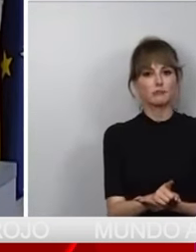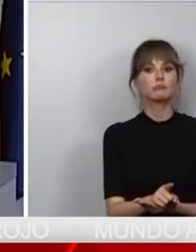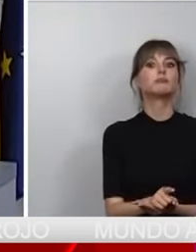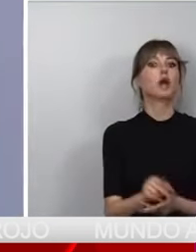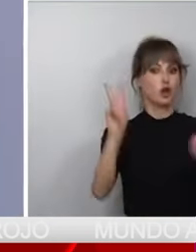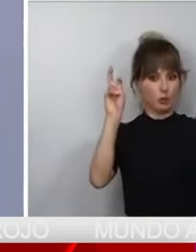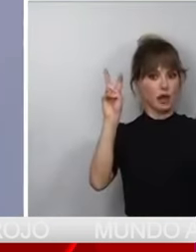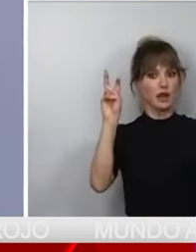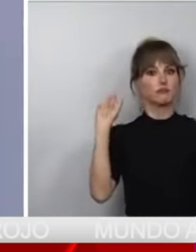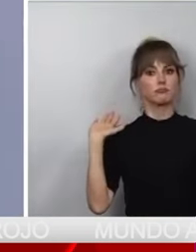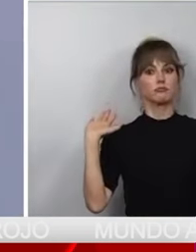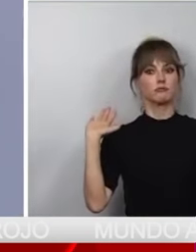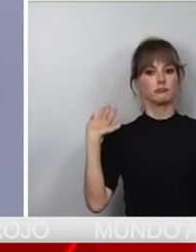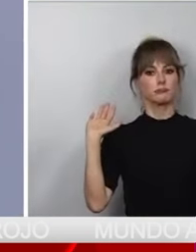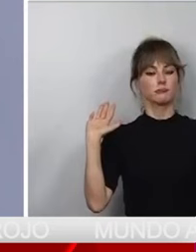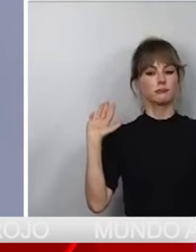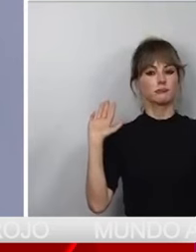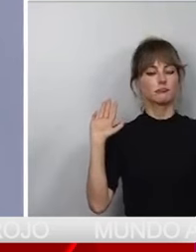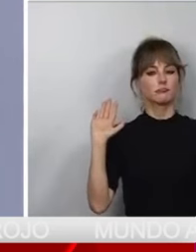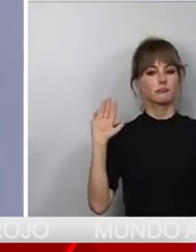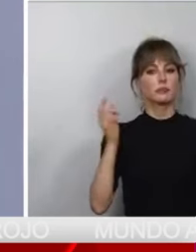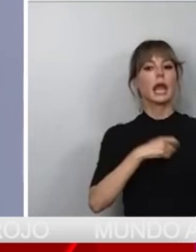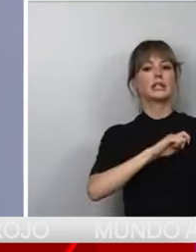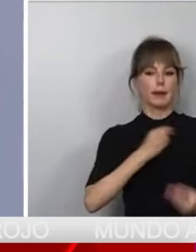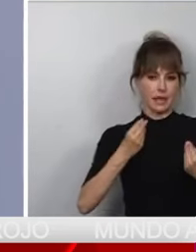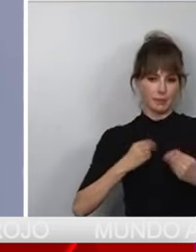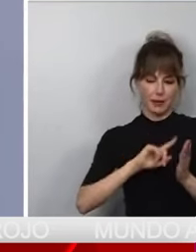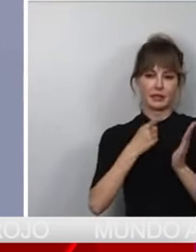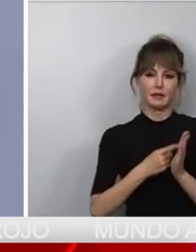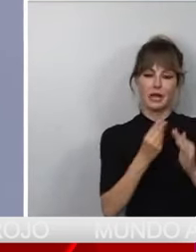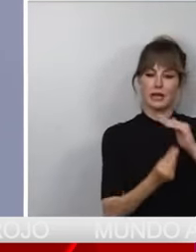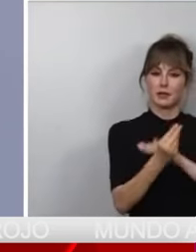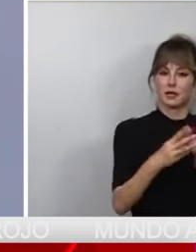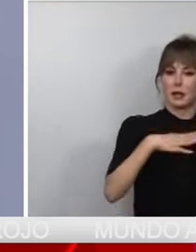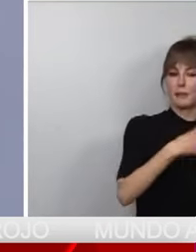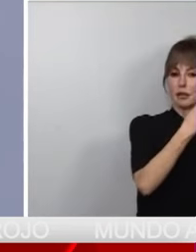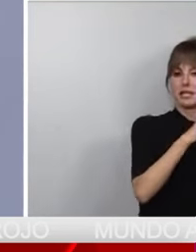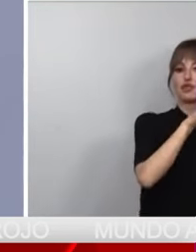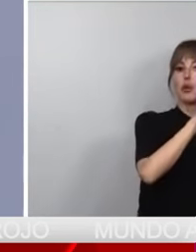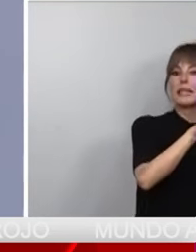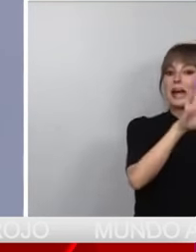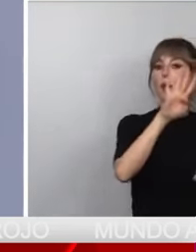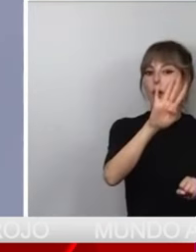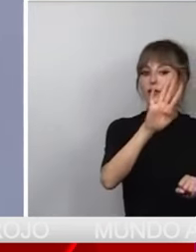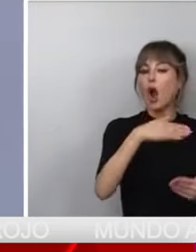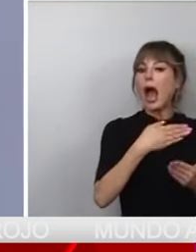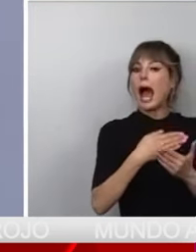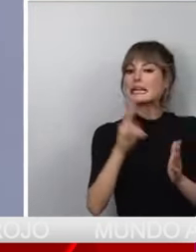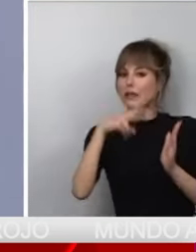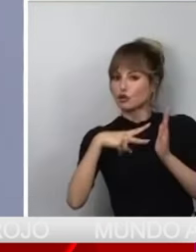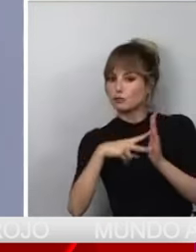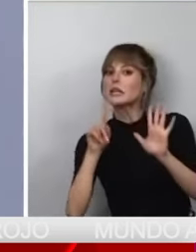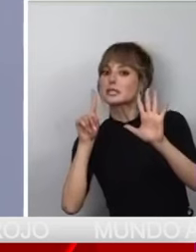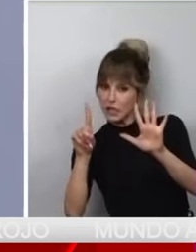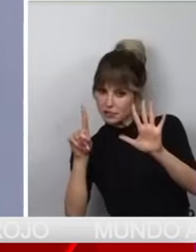las novedades, con residencia legal en España, nacidos entre 1994 y 2006